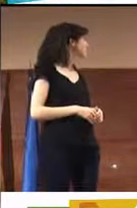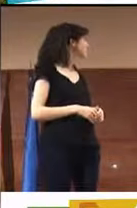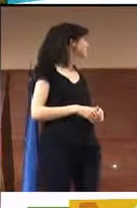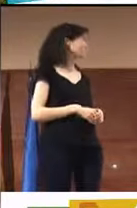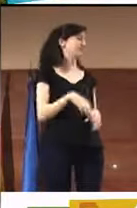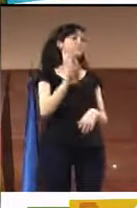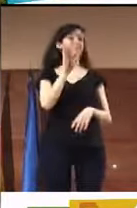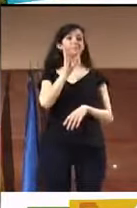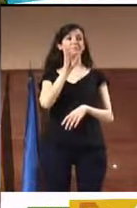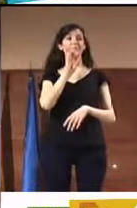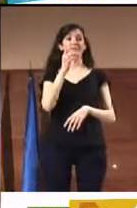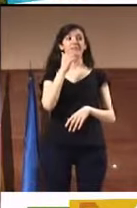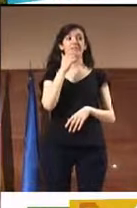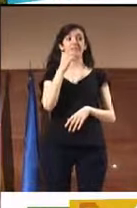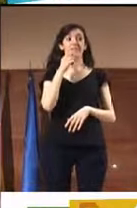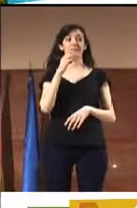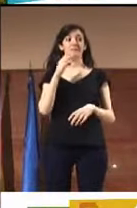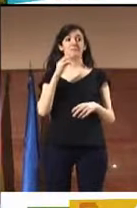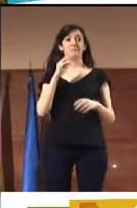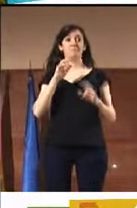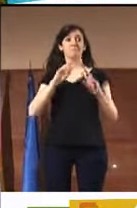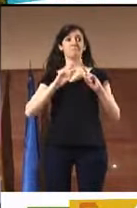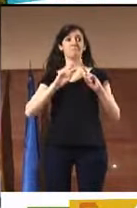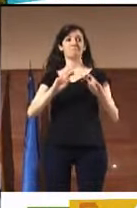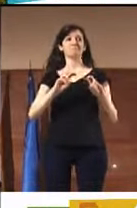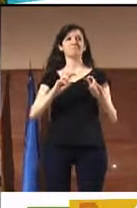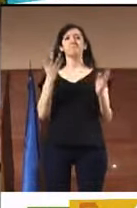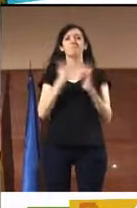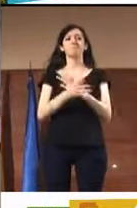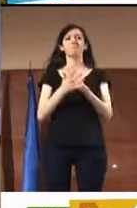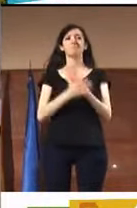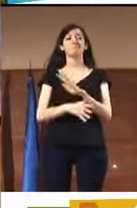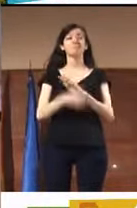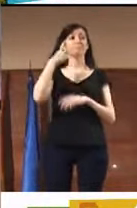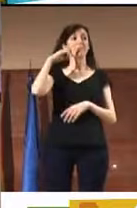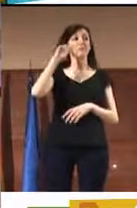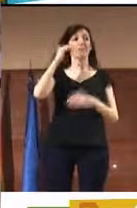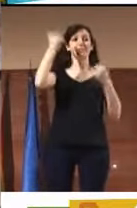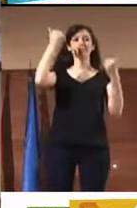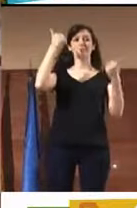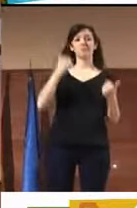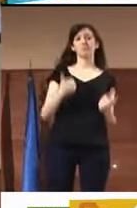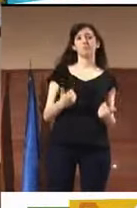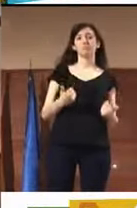Antes hacía la exposición inicial explicando que la experiencia personal